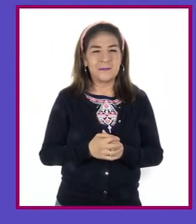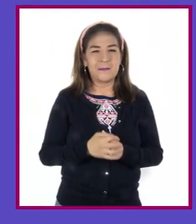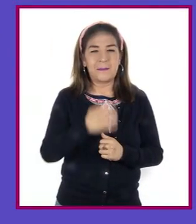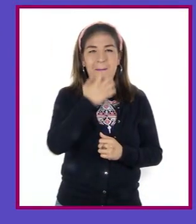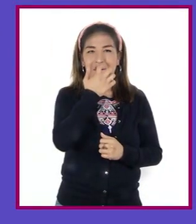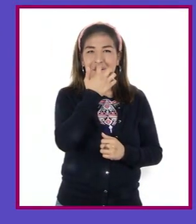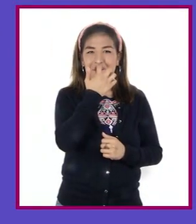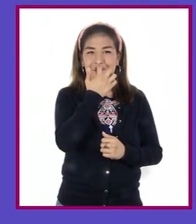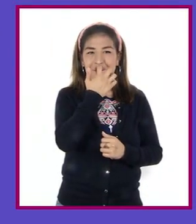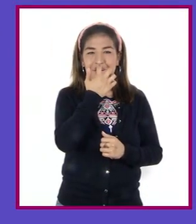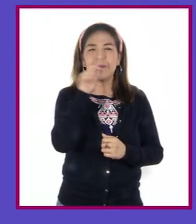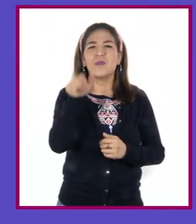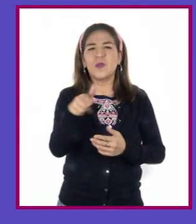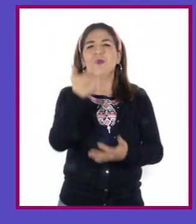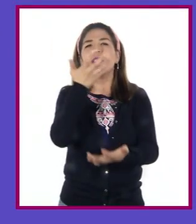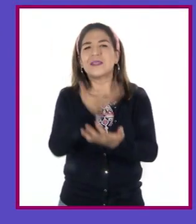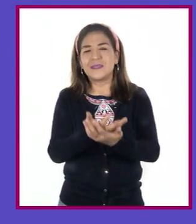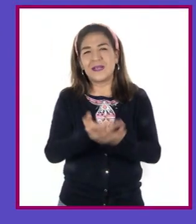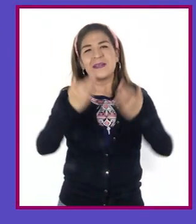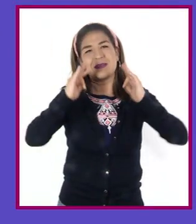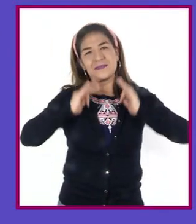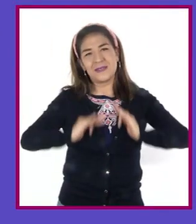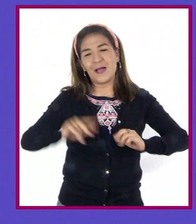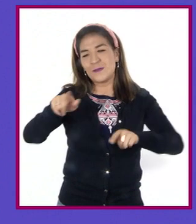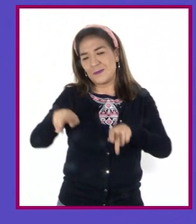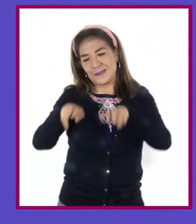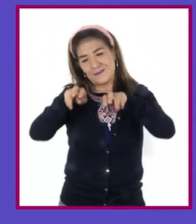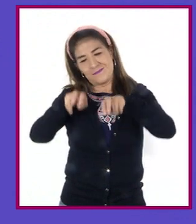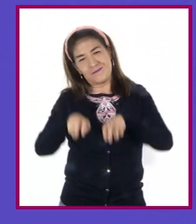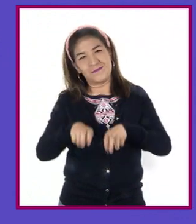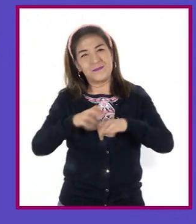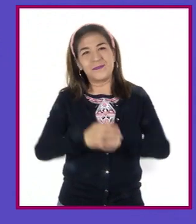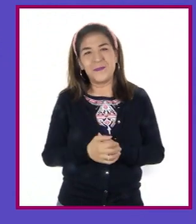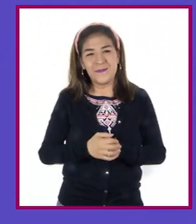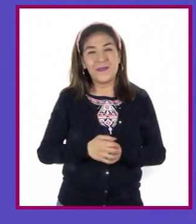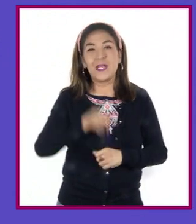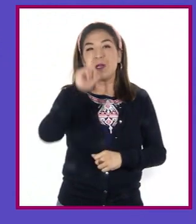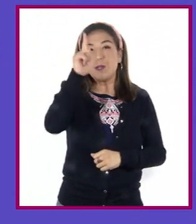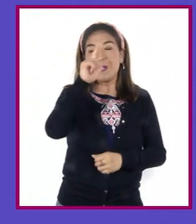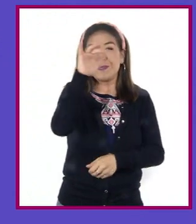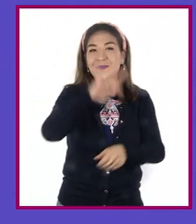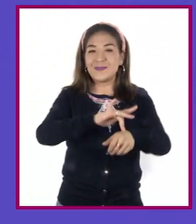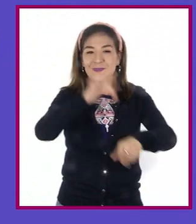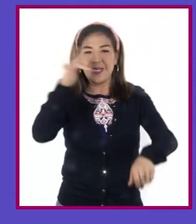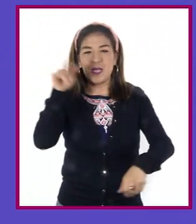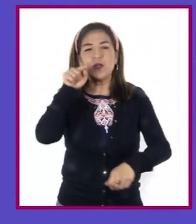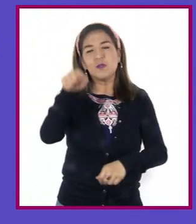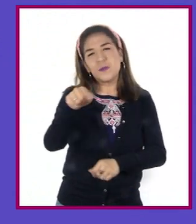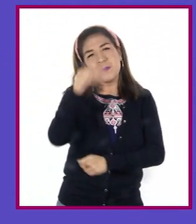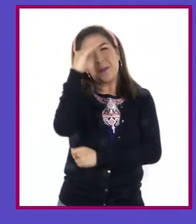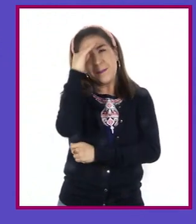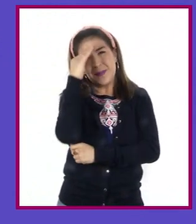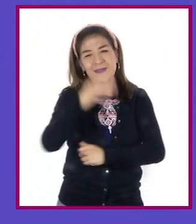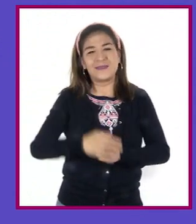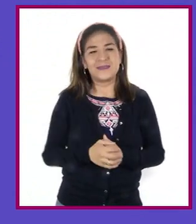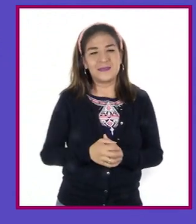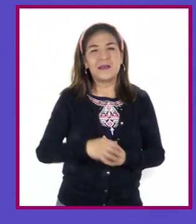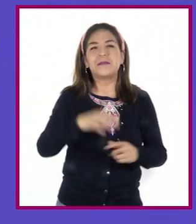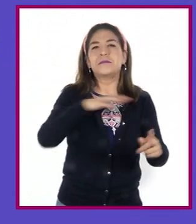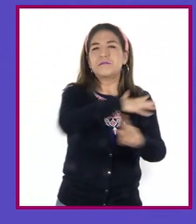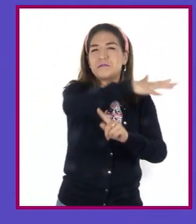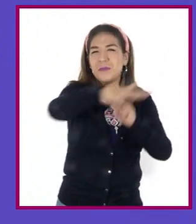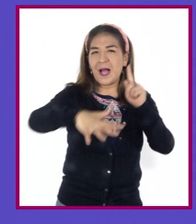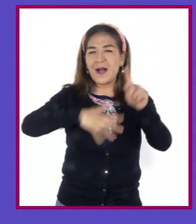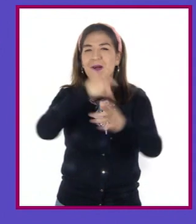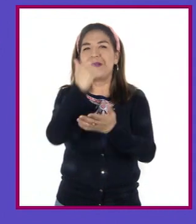Descansa tranquila, frente a mí posando, mientras la luz brilla y tú pensando. Paisaje